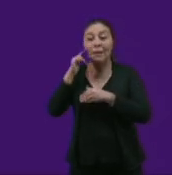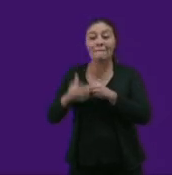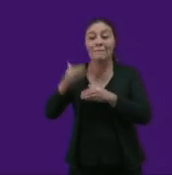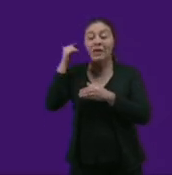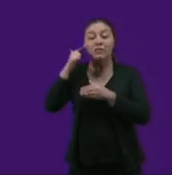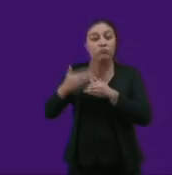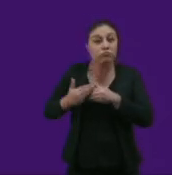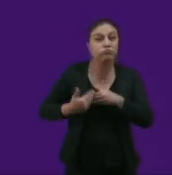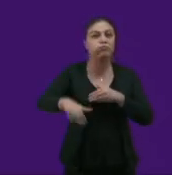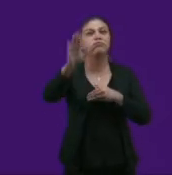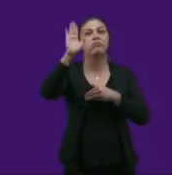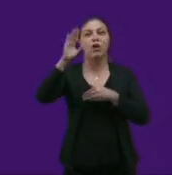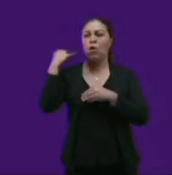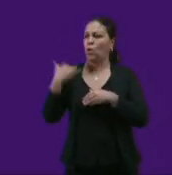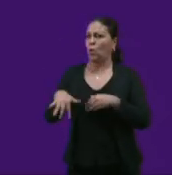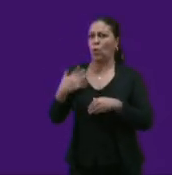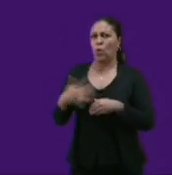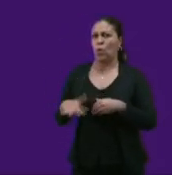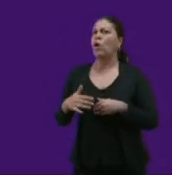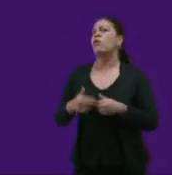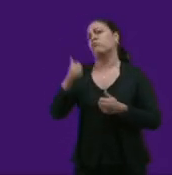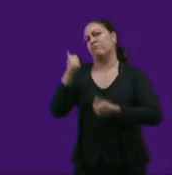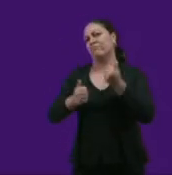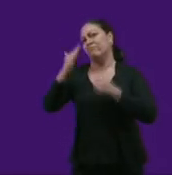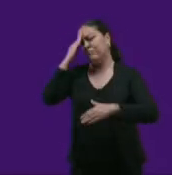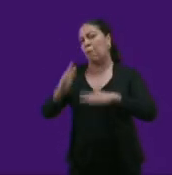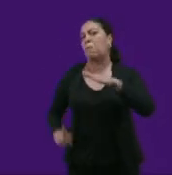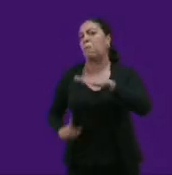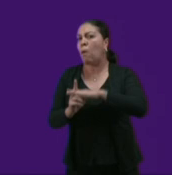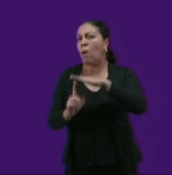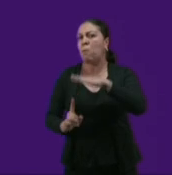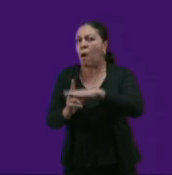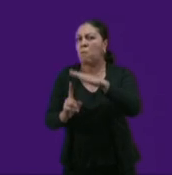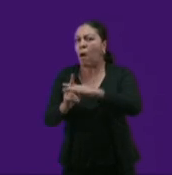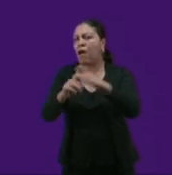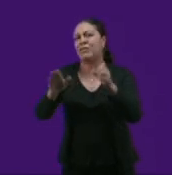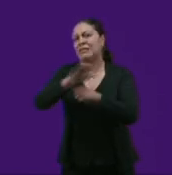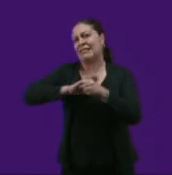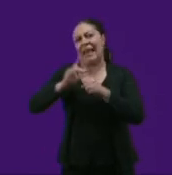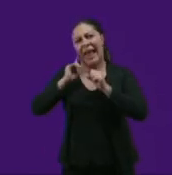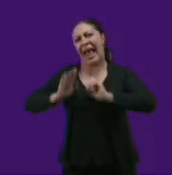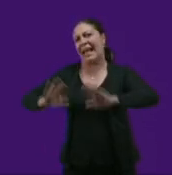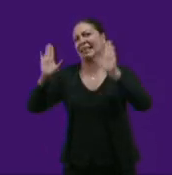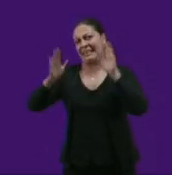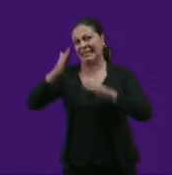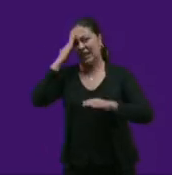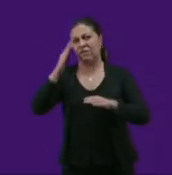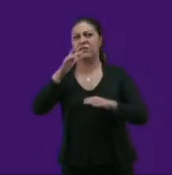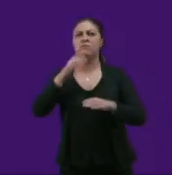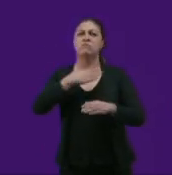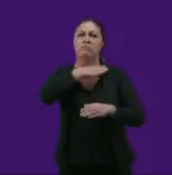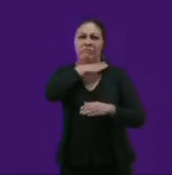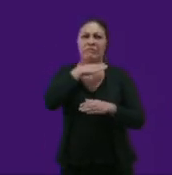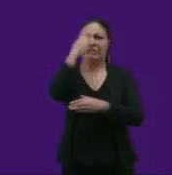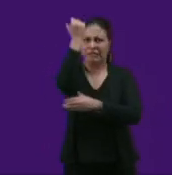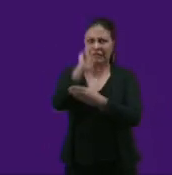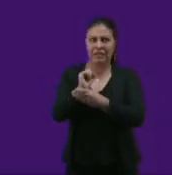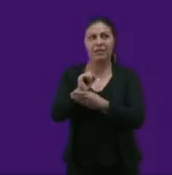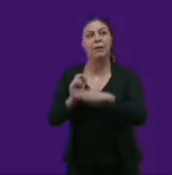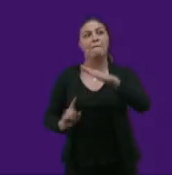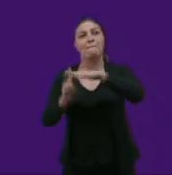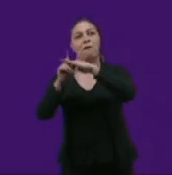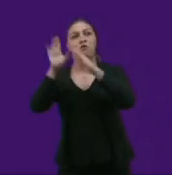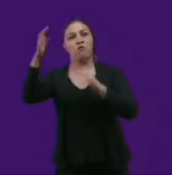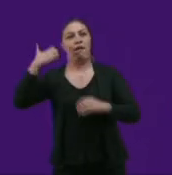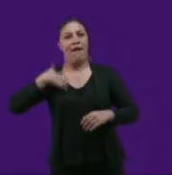ha estado marcada por situaciones siempre complejas. Han pasado ustedes por diferentes crisis en el país de origen, en Argentina, también